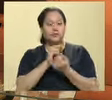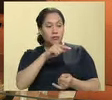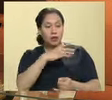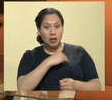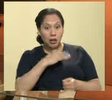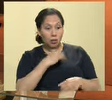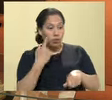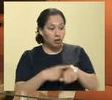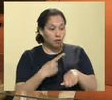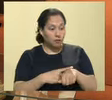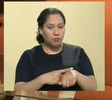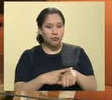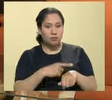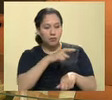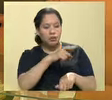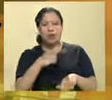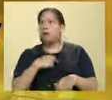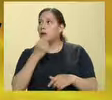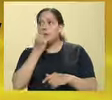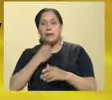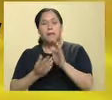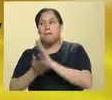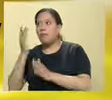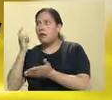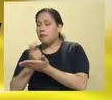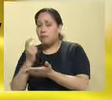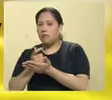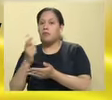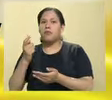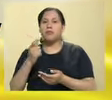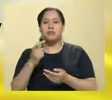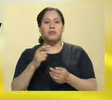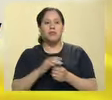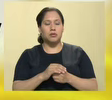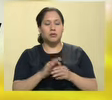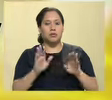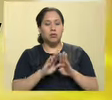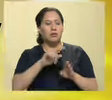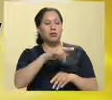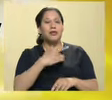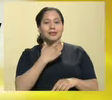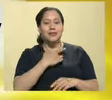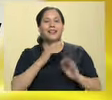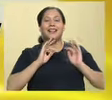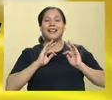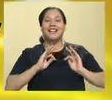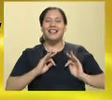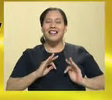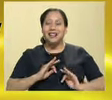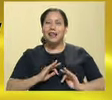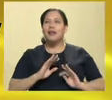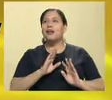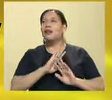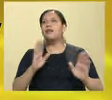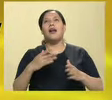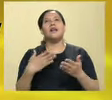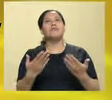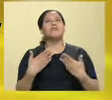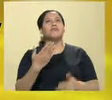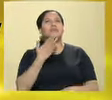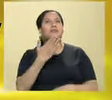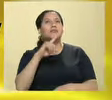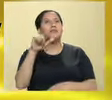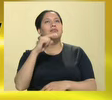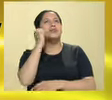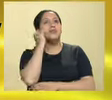enfermo, sales corriendo y consigues el dinero. Pero nada más hay satisfacción y te estancas, ¿no? Esto llevado ya a